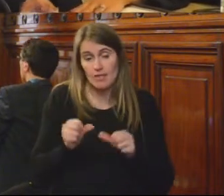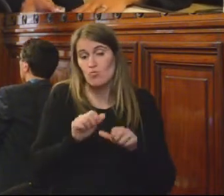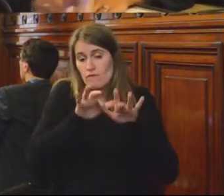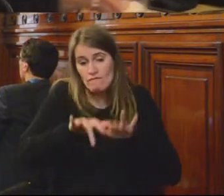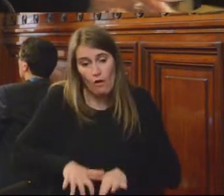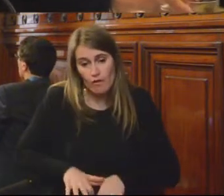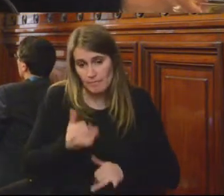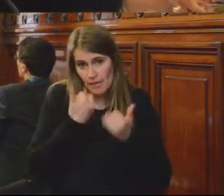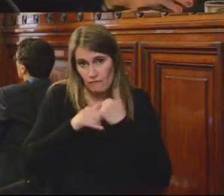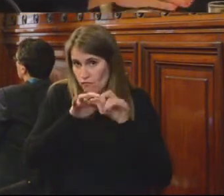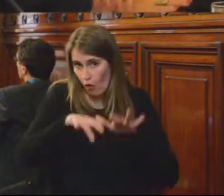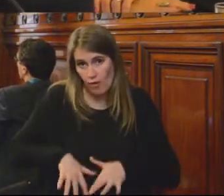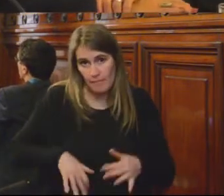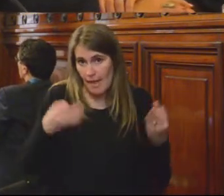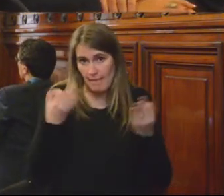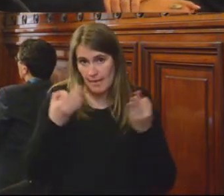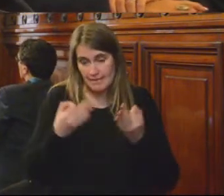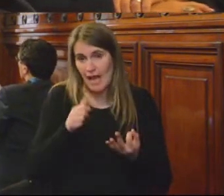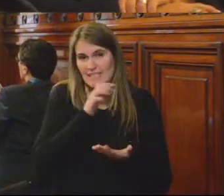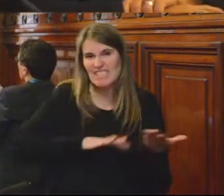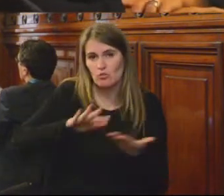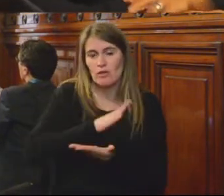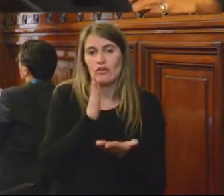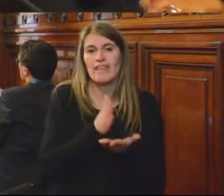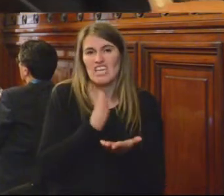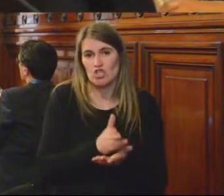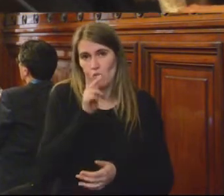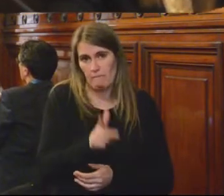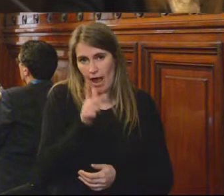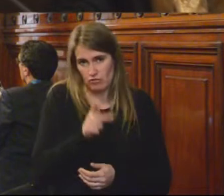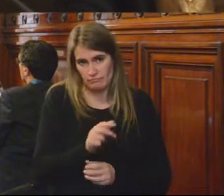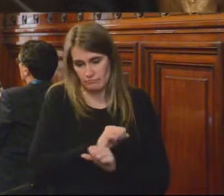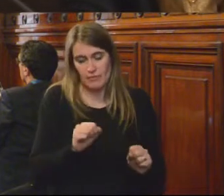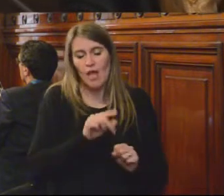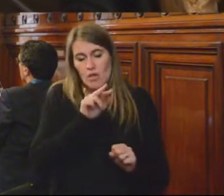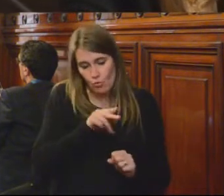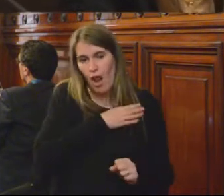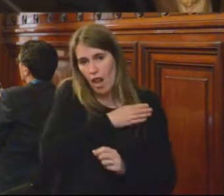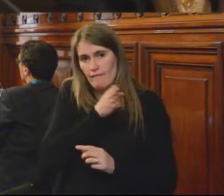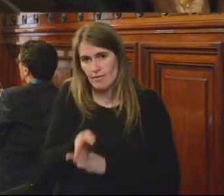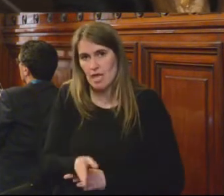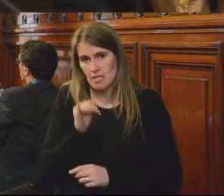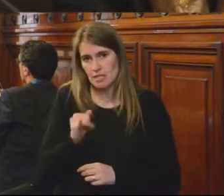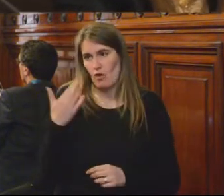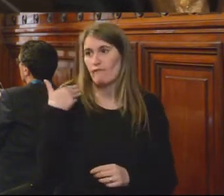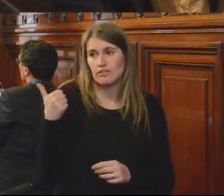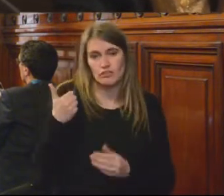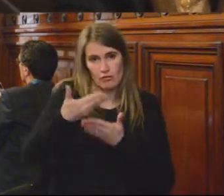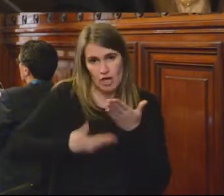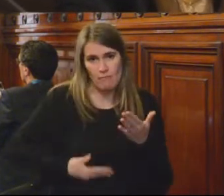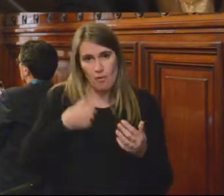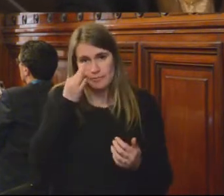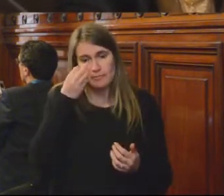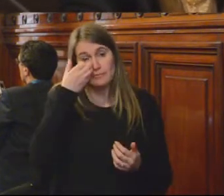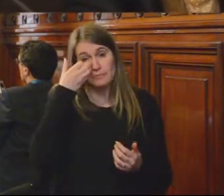especial sobre la situación de derechos humanos en nuestro país. Hemos decidido atender esta convocatoria de oficio que hace la Comisión